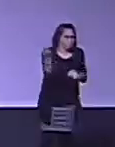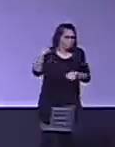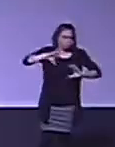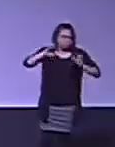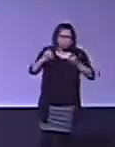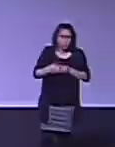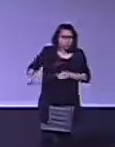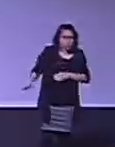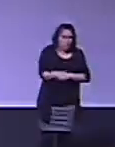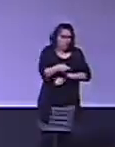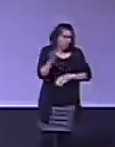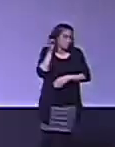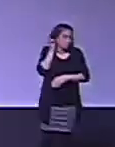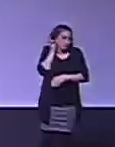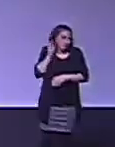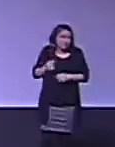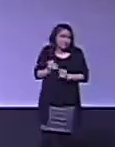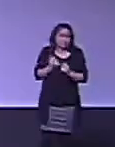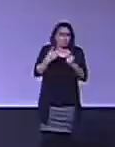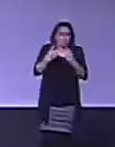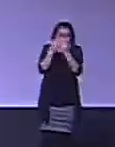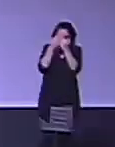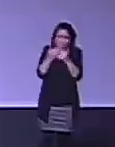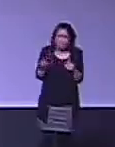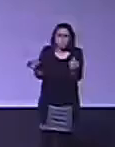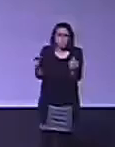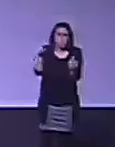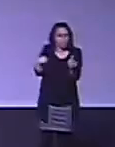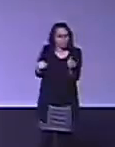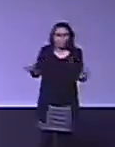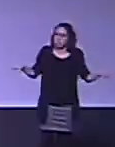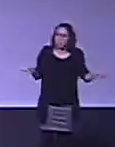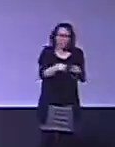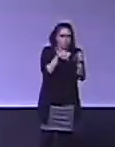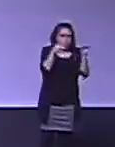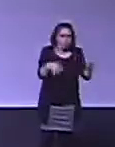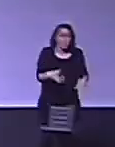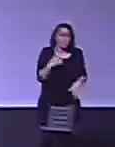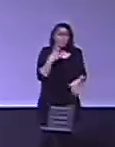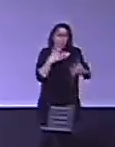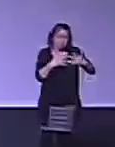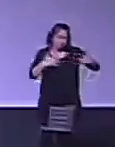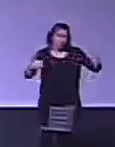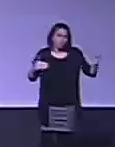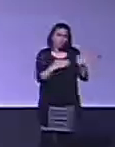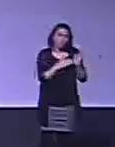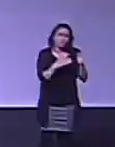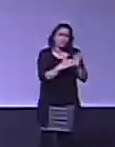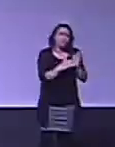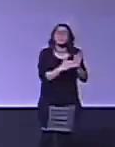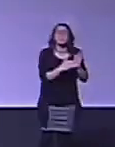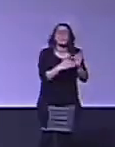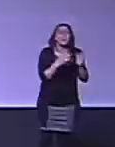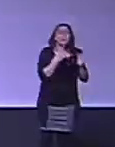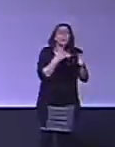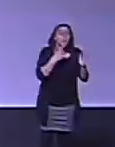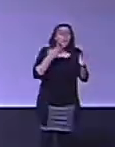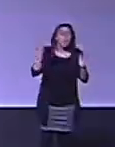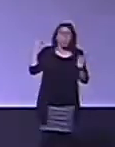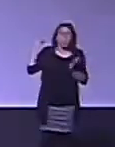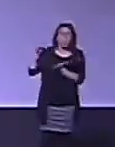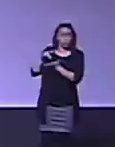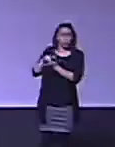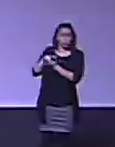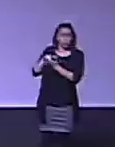Dicen que somos porque fueron, y eso es algo que nunca hay que olvidar. Y, entre otros, la historia de las raquetistas debe